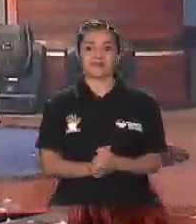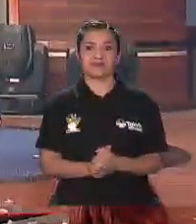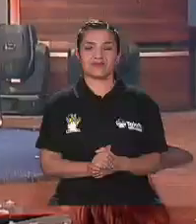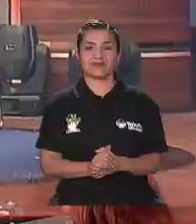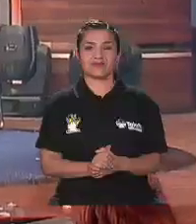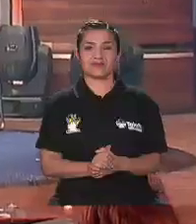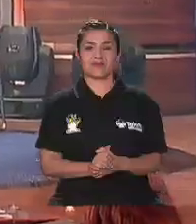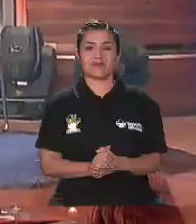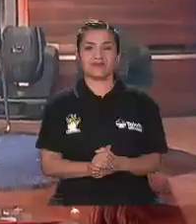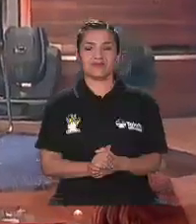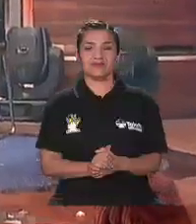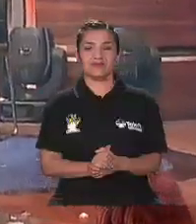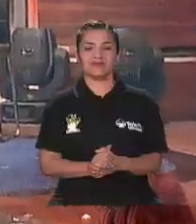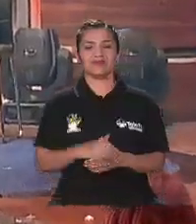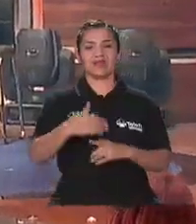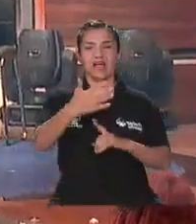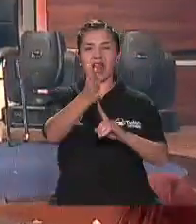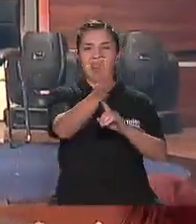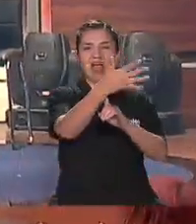¿ves? Mira.